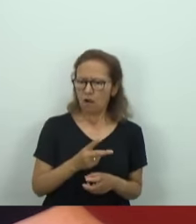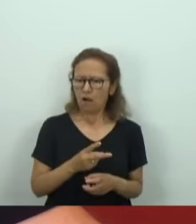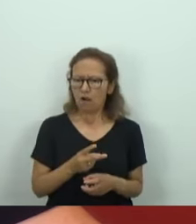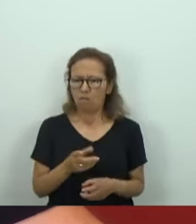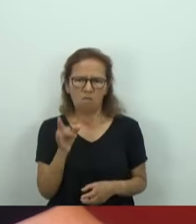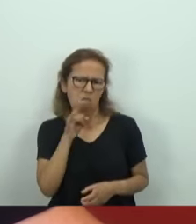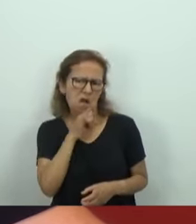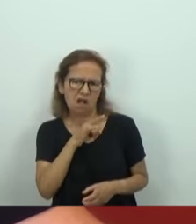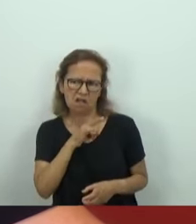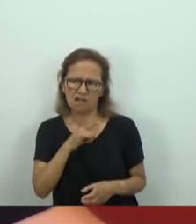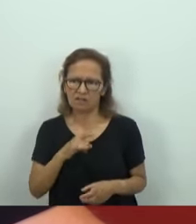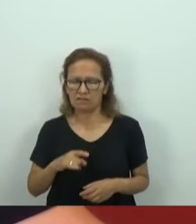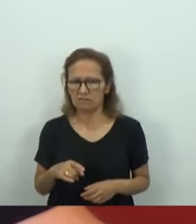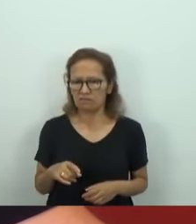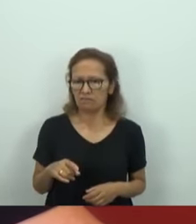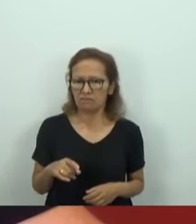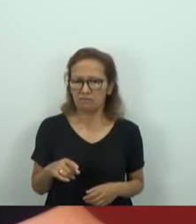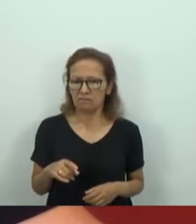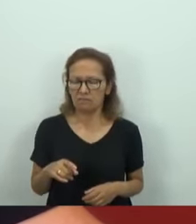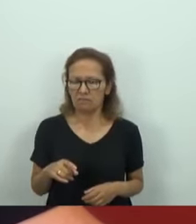día me habló el Señor, me dijo, ¿por qué?